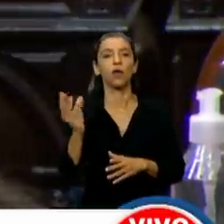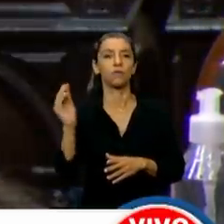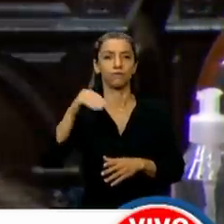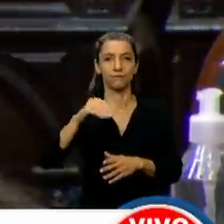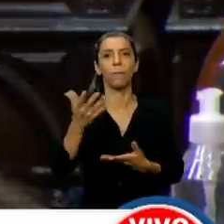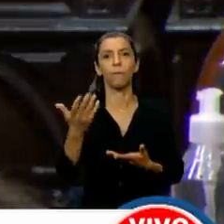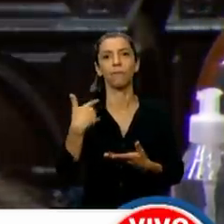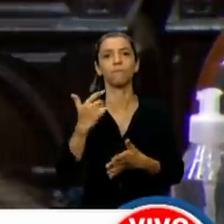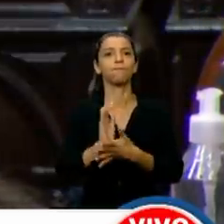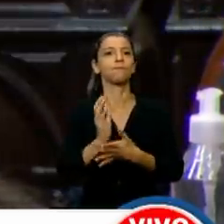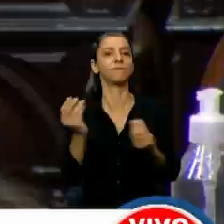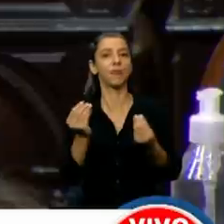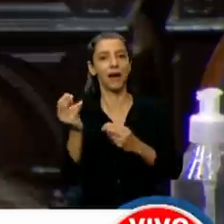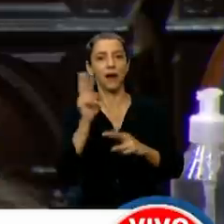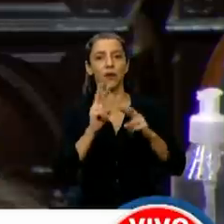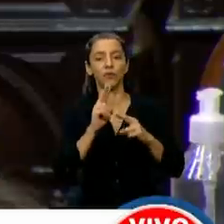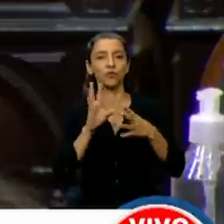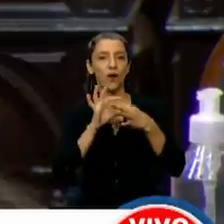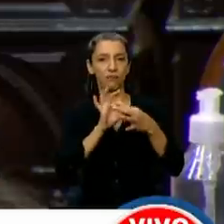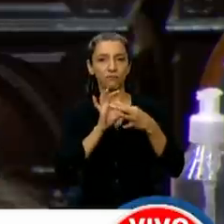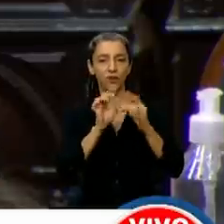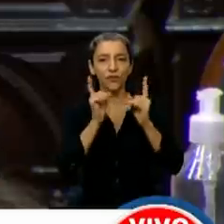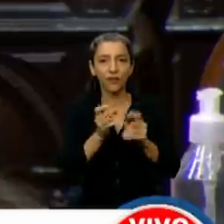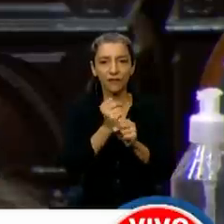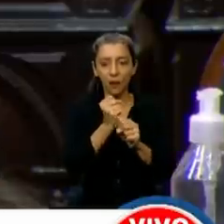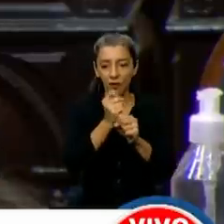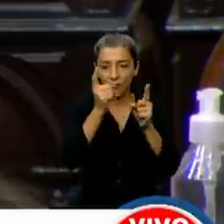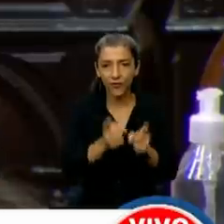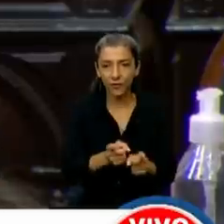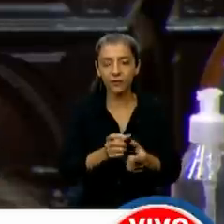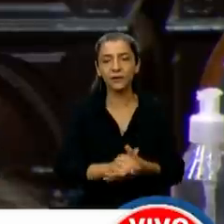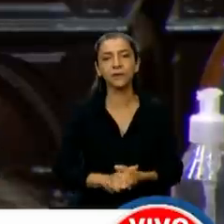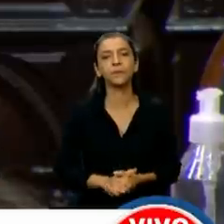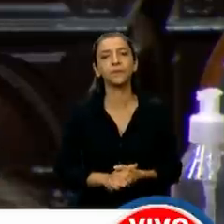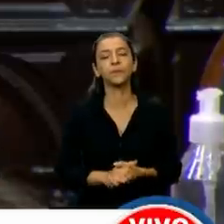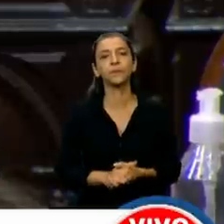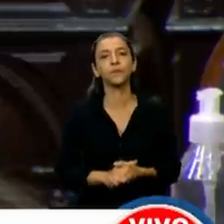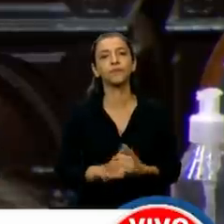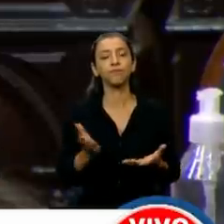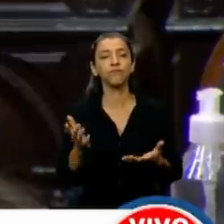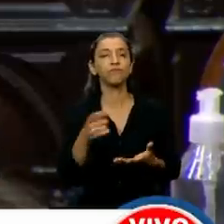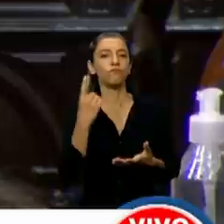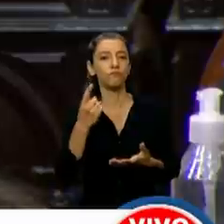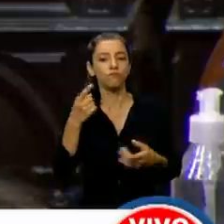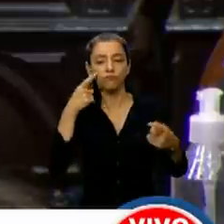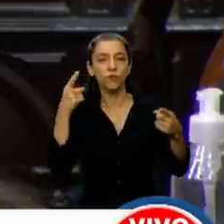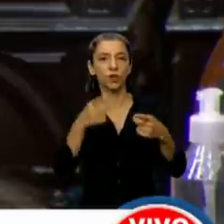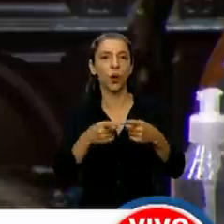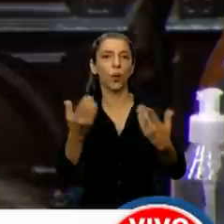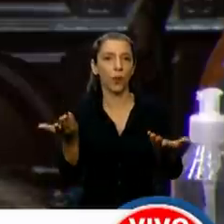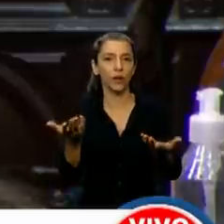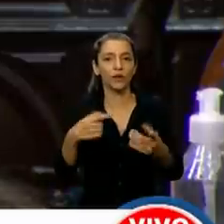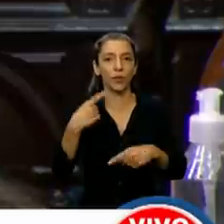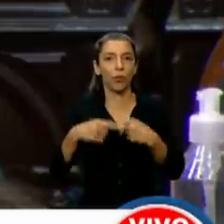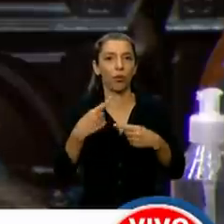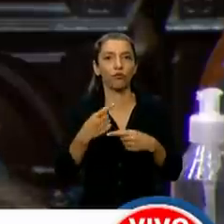que se rompa el vínculo laboral para evitar que se pierda esa conexión y esa relación con